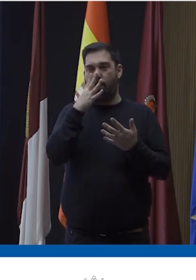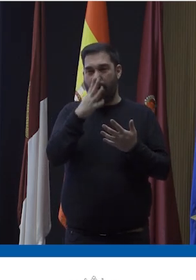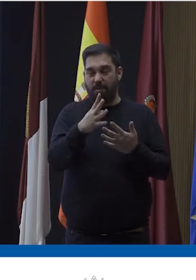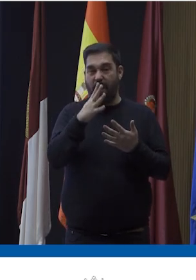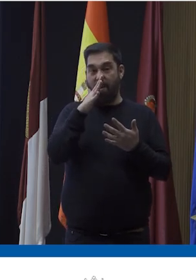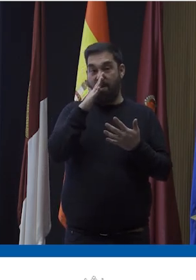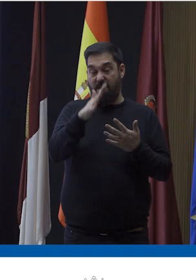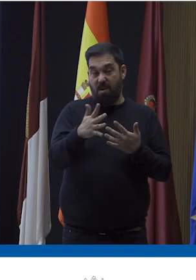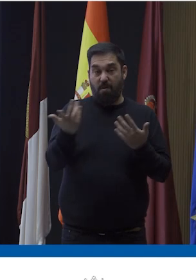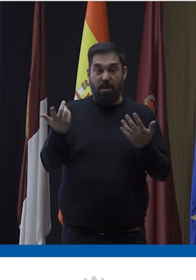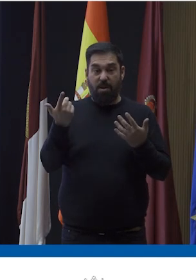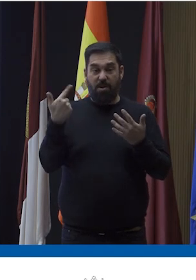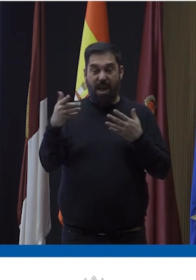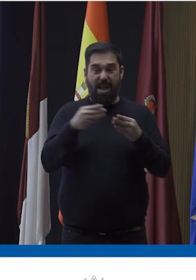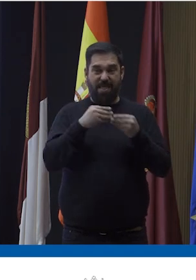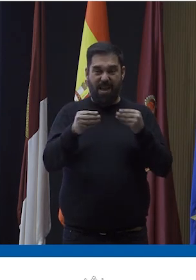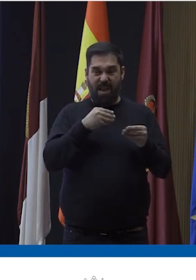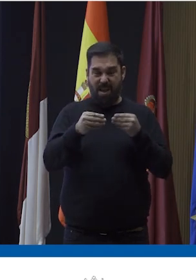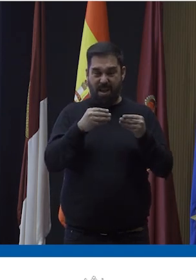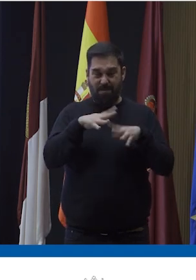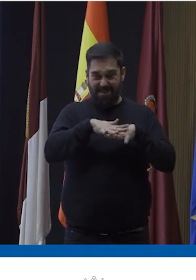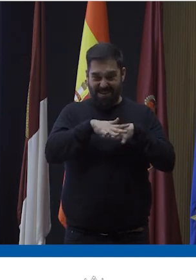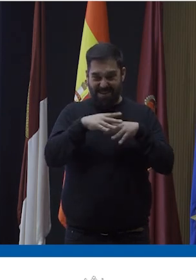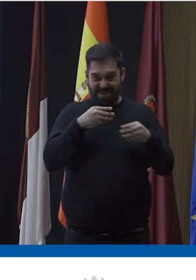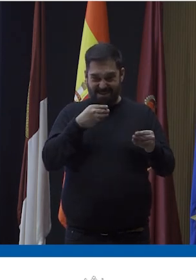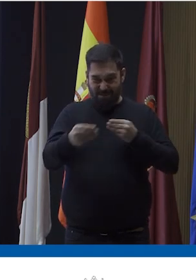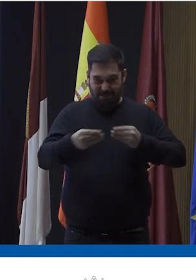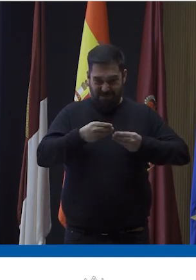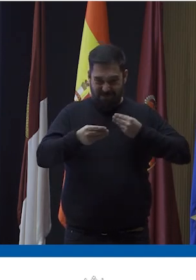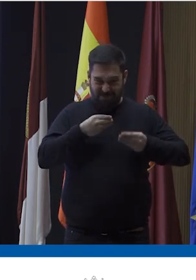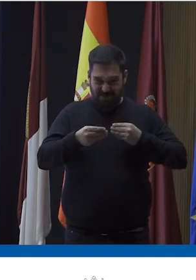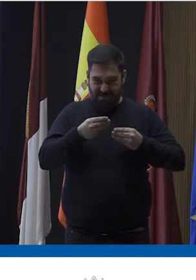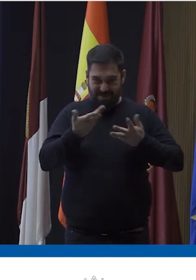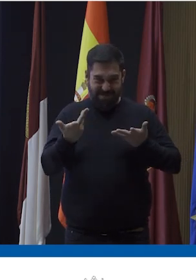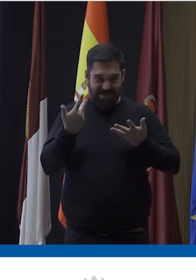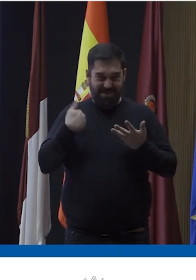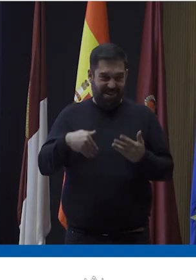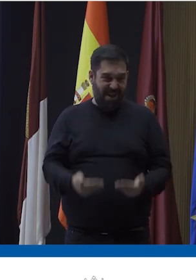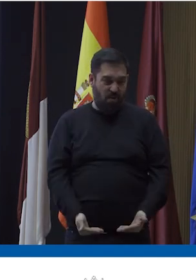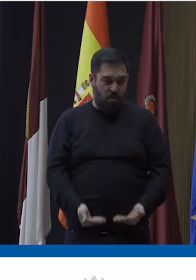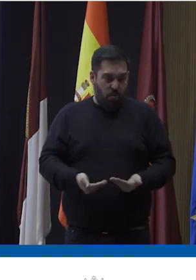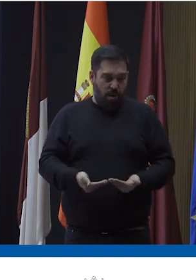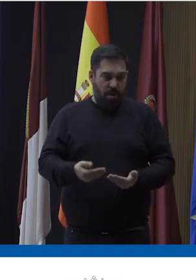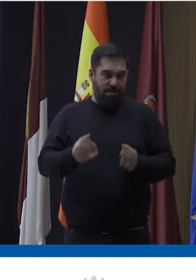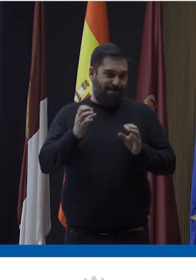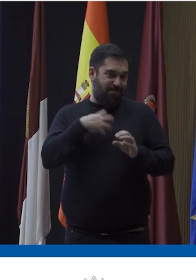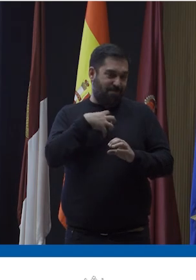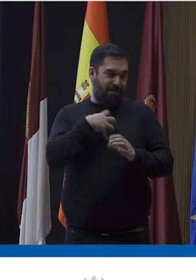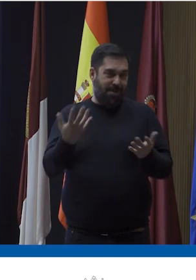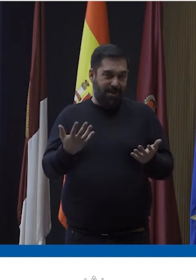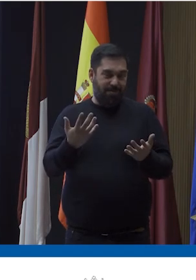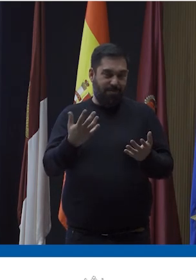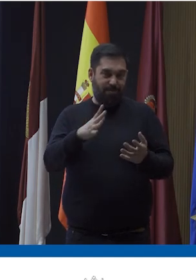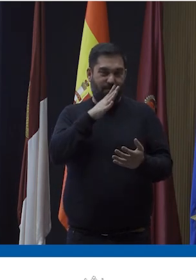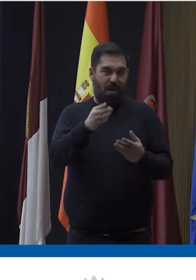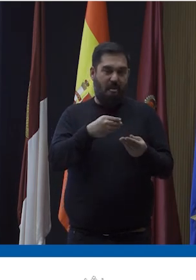está laxo y ya no, lo que está caído no va a subir, ni por mucho ejercicio que hagas, porque es el tejido, no es el músculo. Pero, por